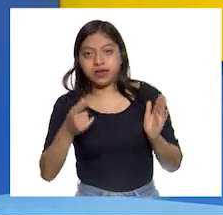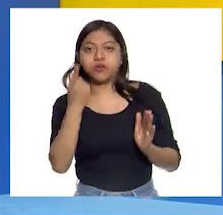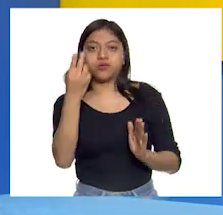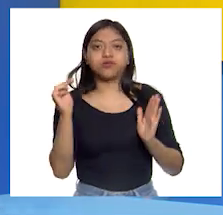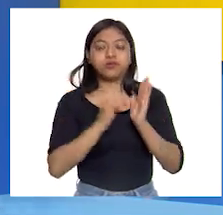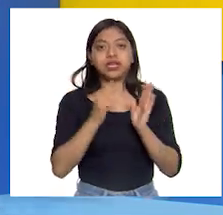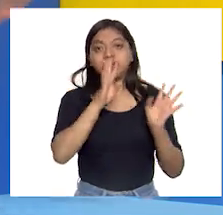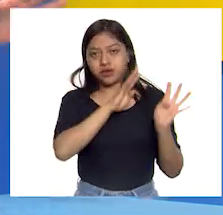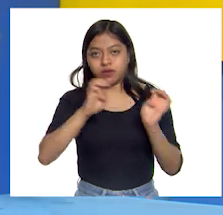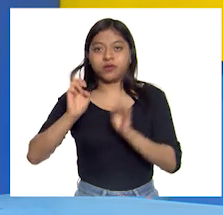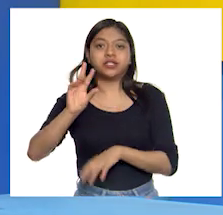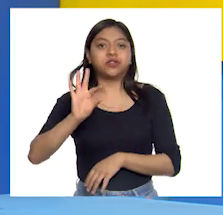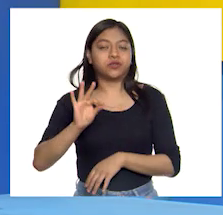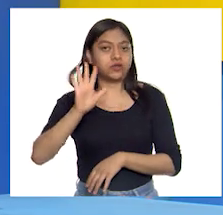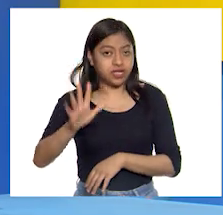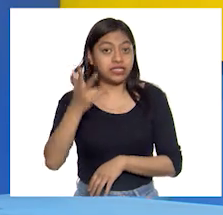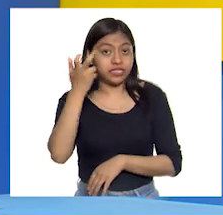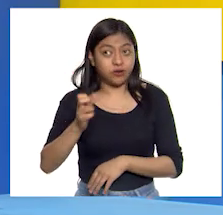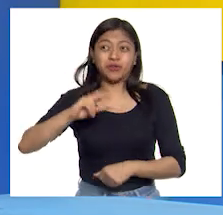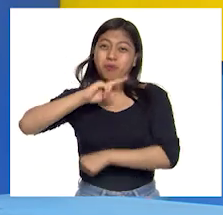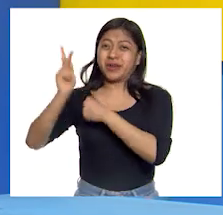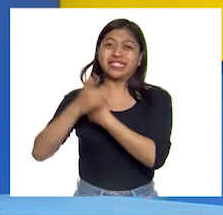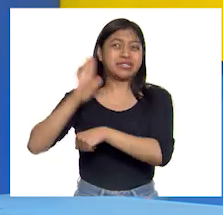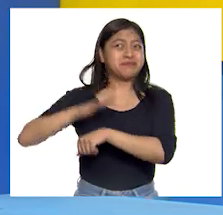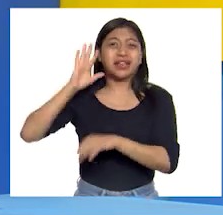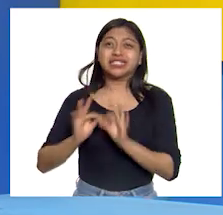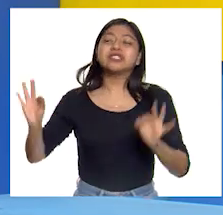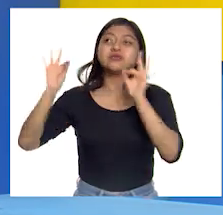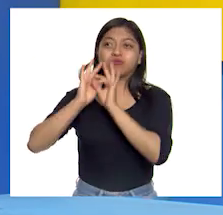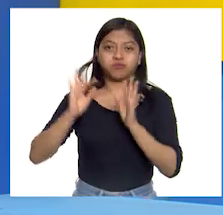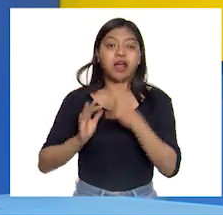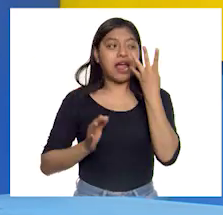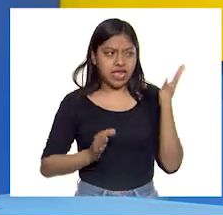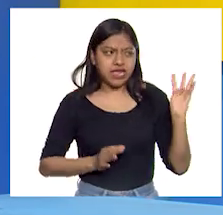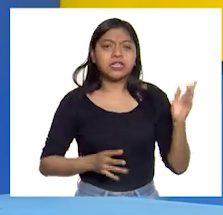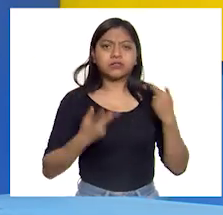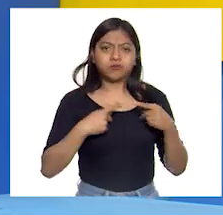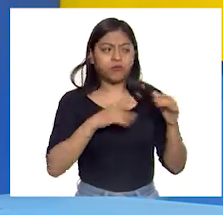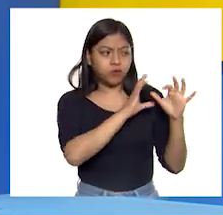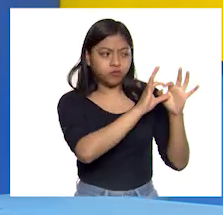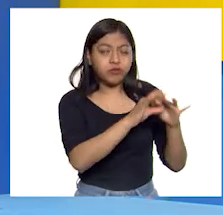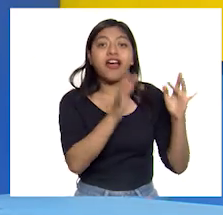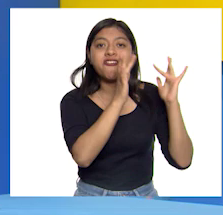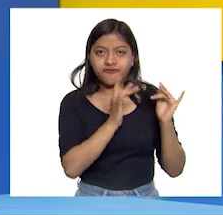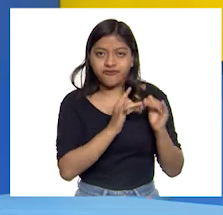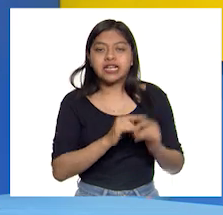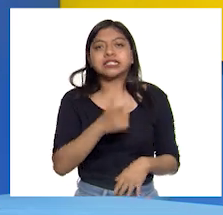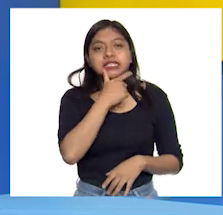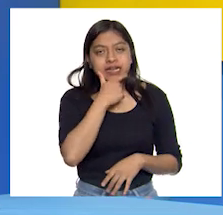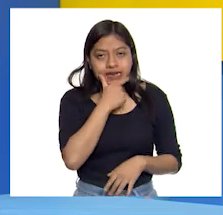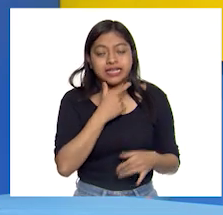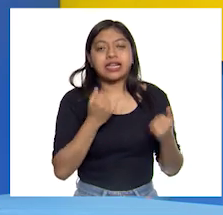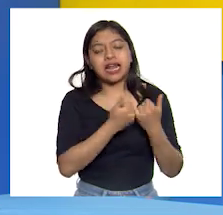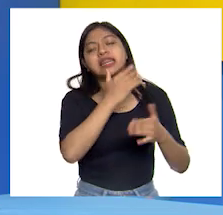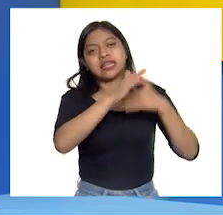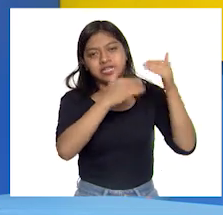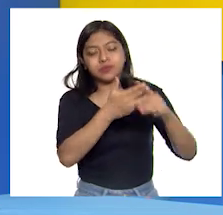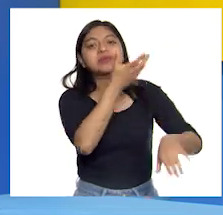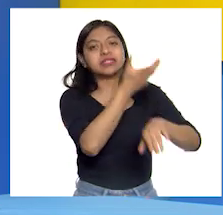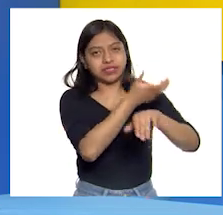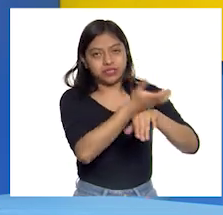las principales potencias mundiales. Por un lado estaban los aliados, encabezados por Francia, Gran Bretaña y posteriormente por